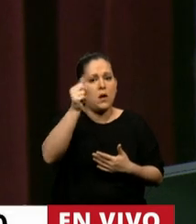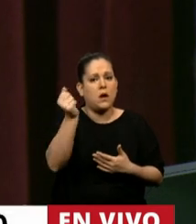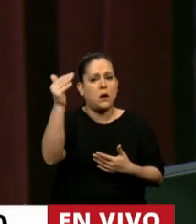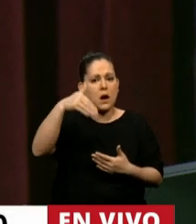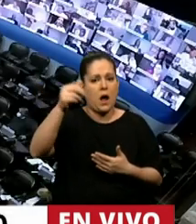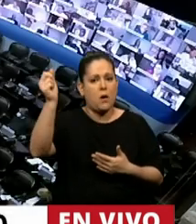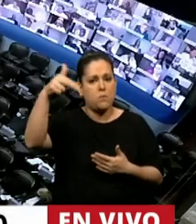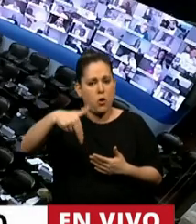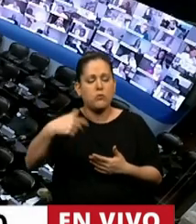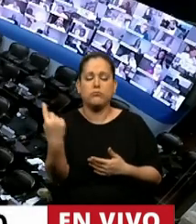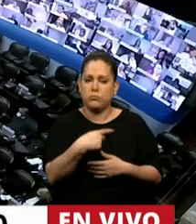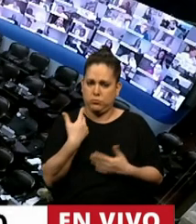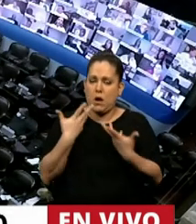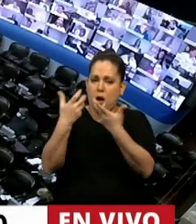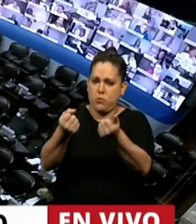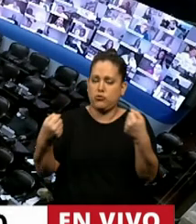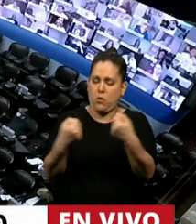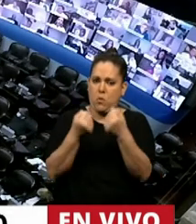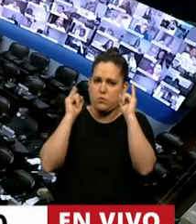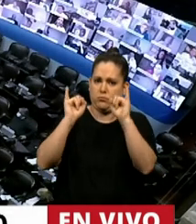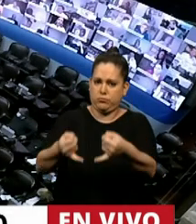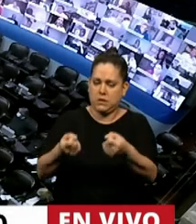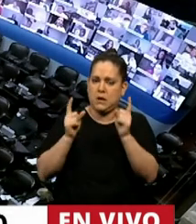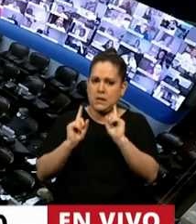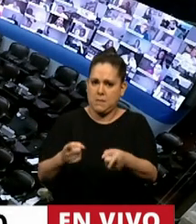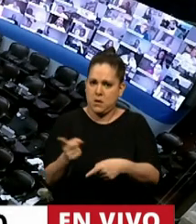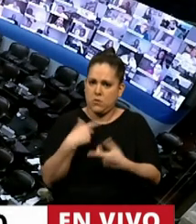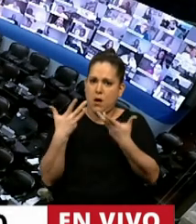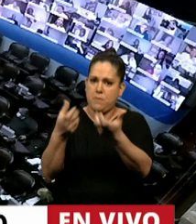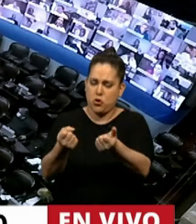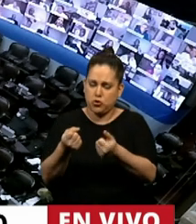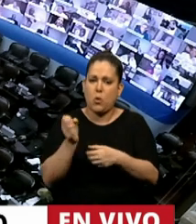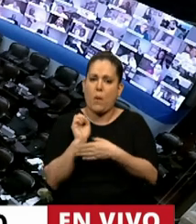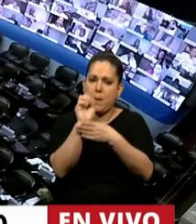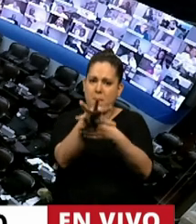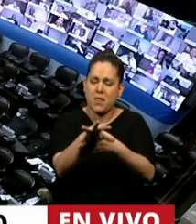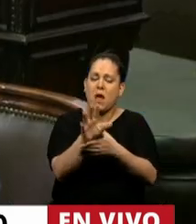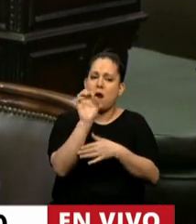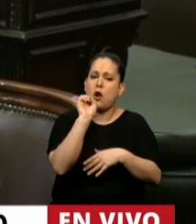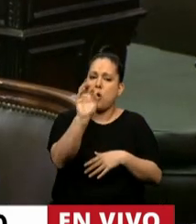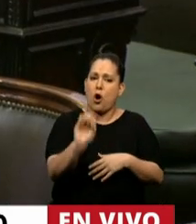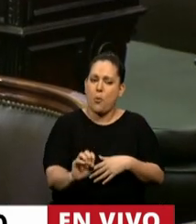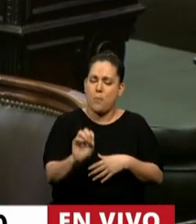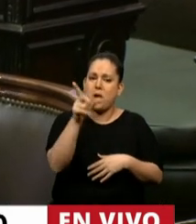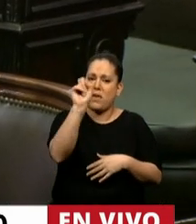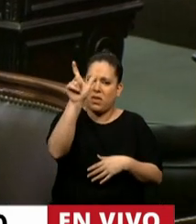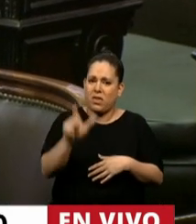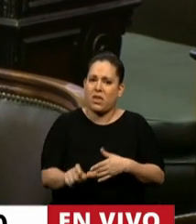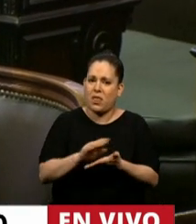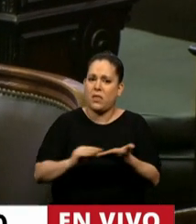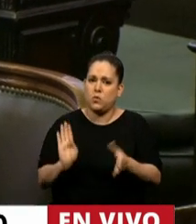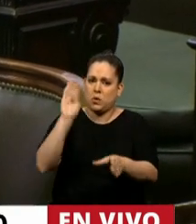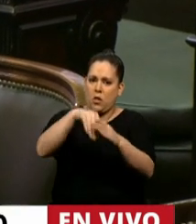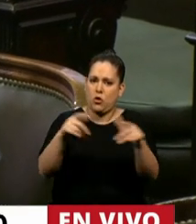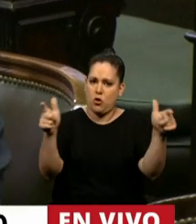nuestro interbloque también vamos a acompañar la moción hecha por la presidencia y y enviaremos el nombre de las de los diputados que formarán